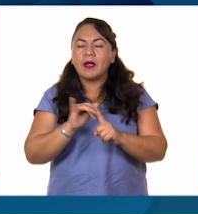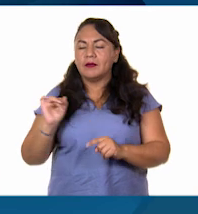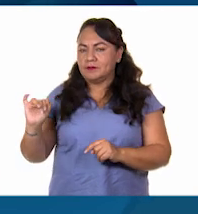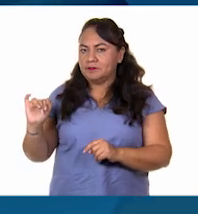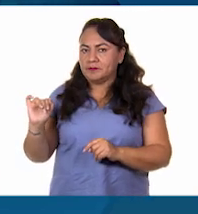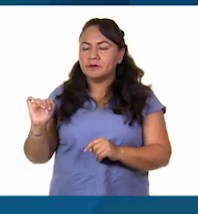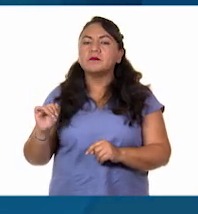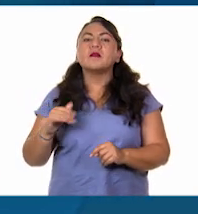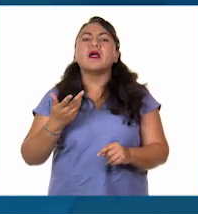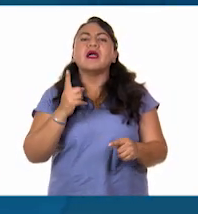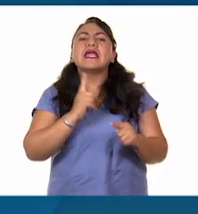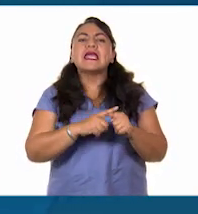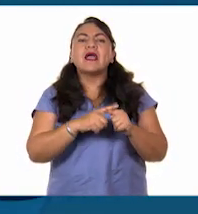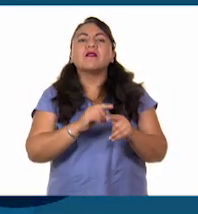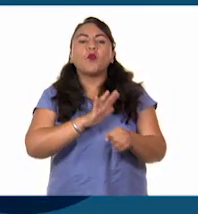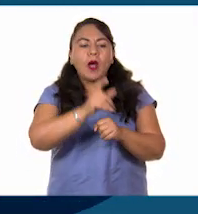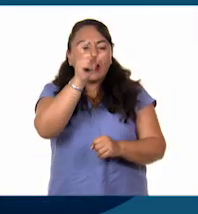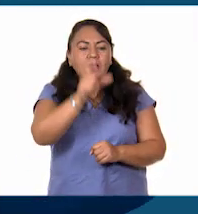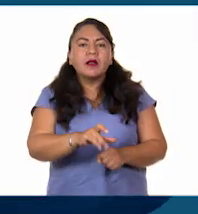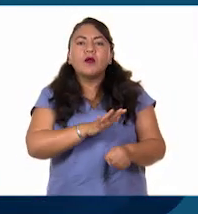¿De quién se habla en esta parte?